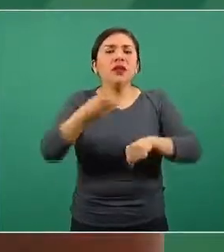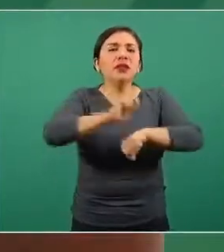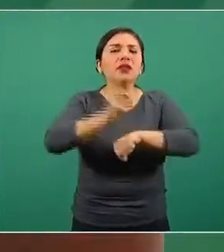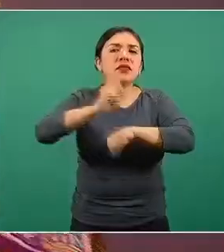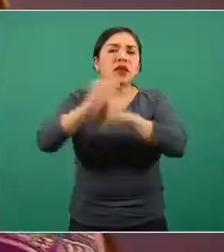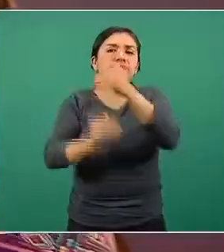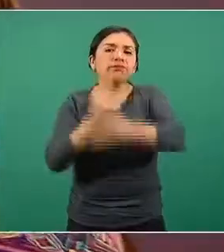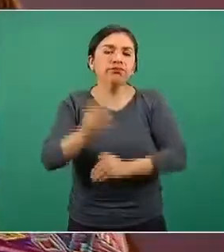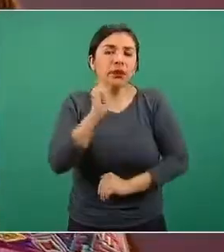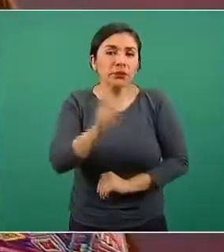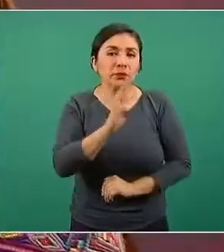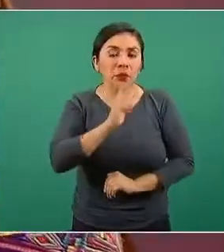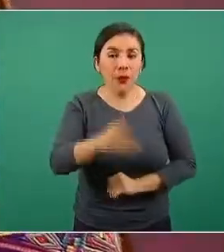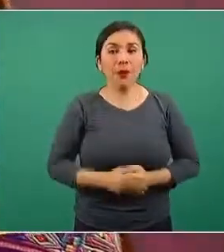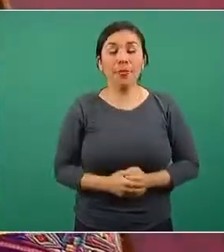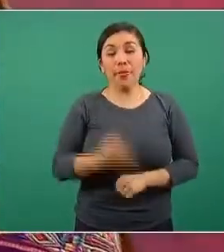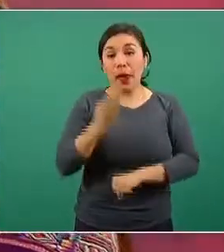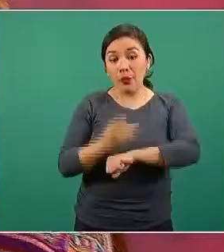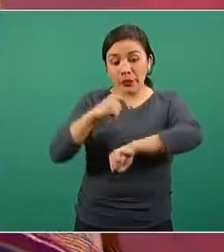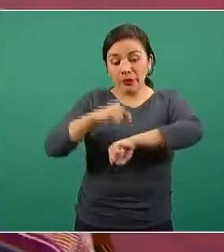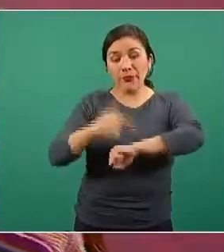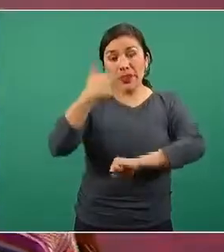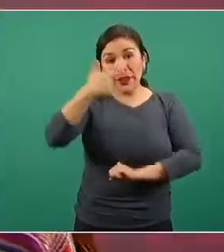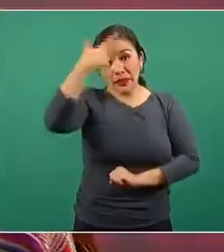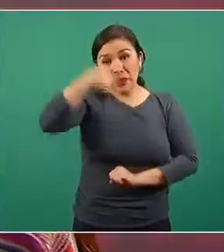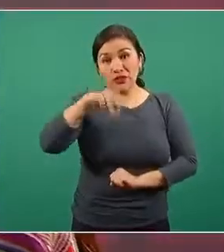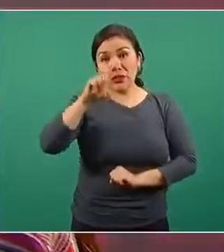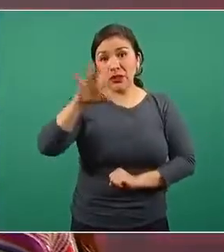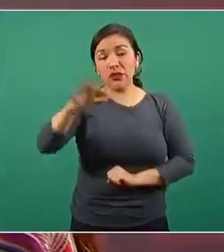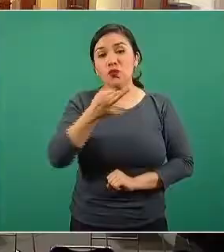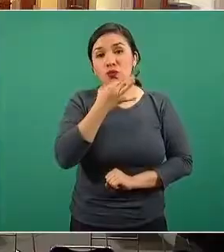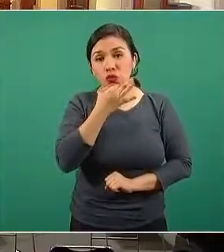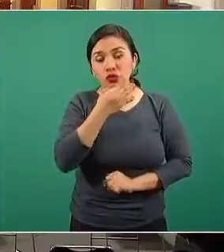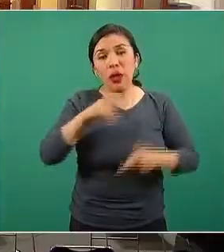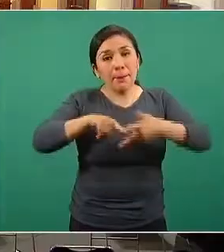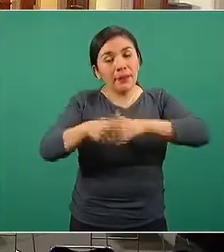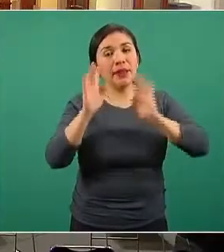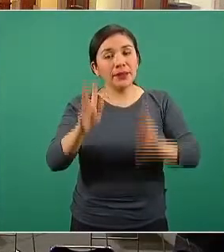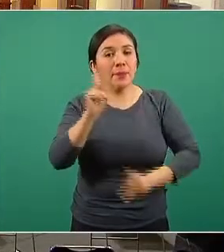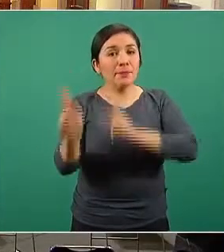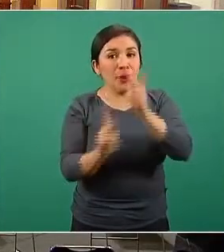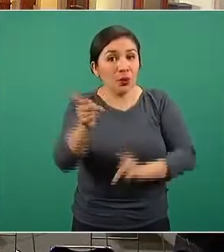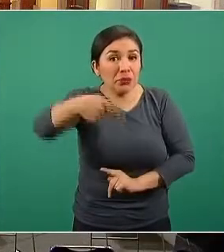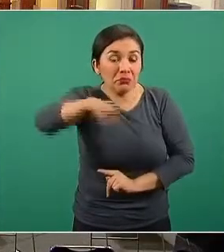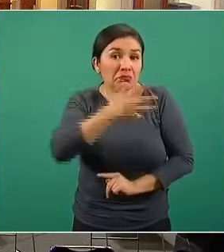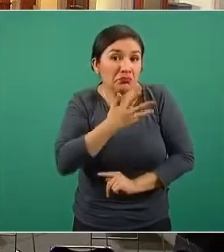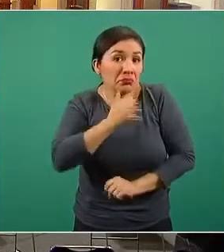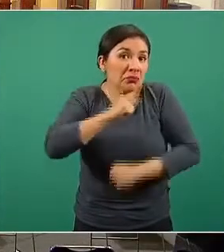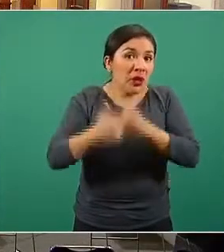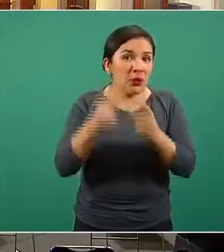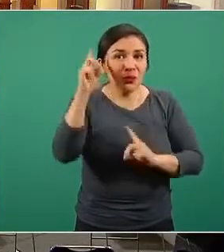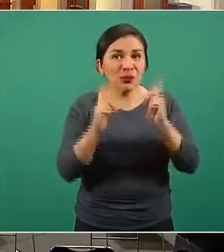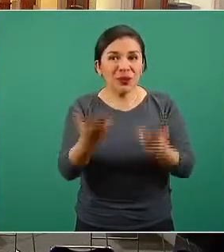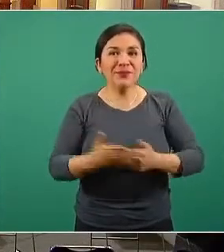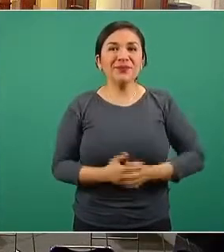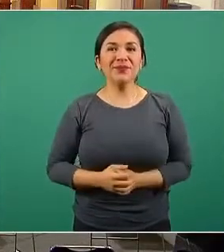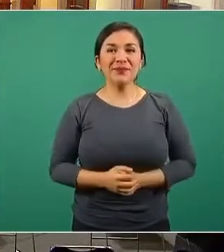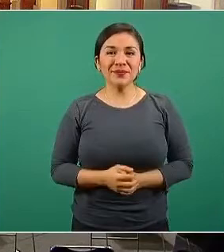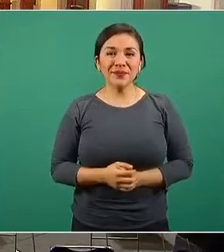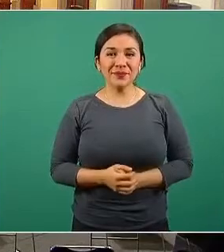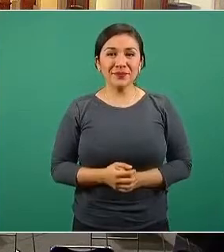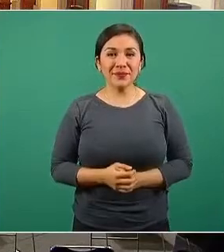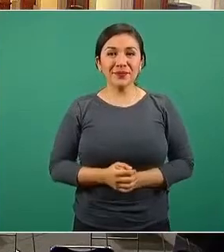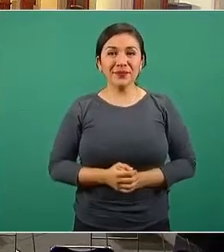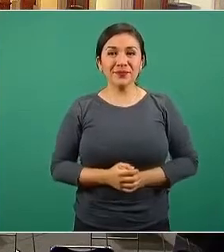día. Son las 7:35 y abrimos a preguntas en caso de que existiesen. Adelante, por favor.